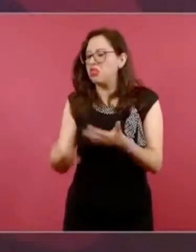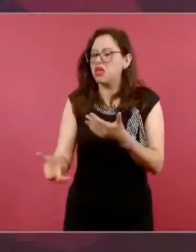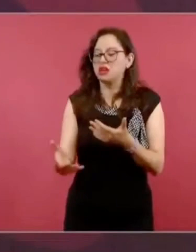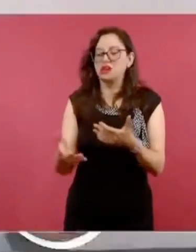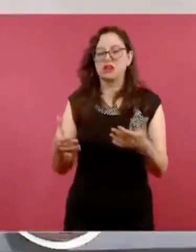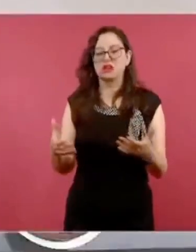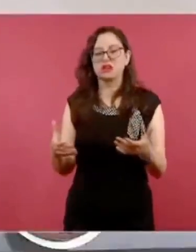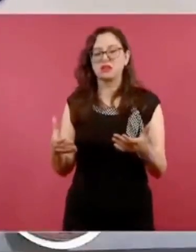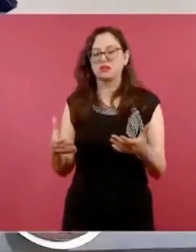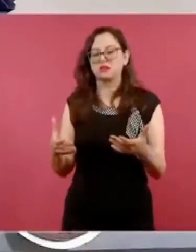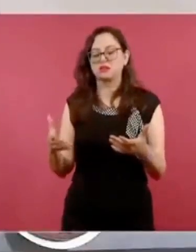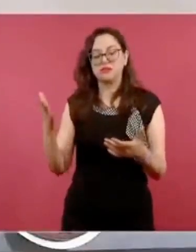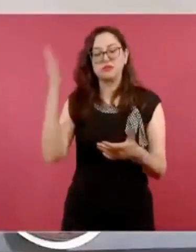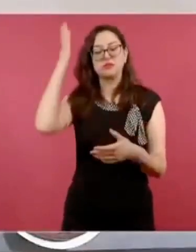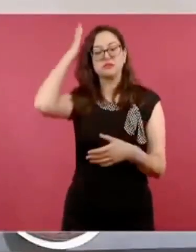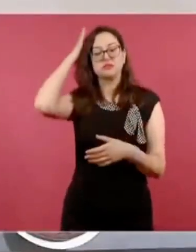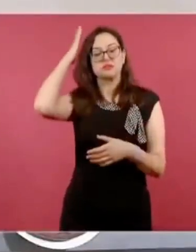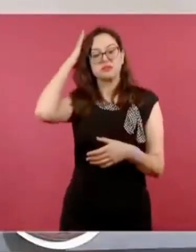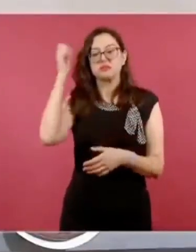se echen a perder,